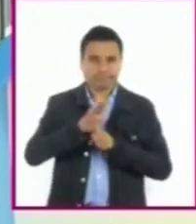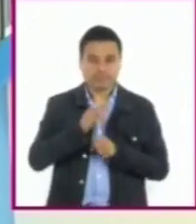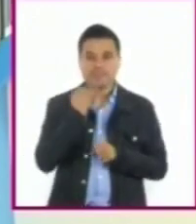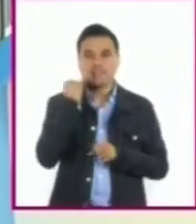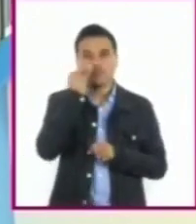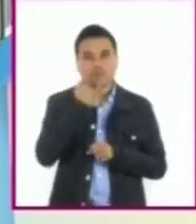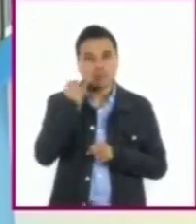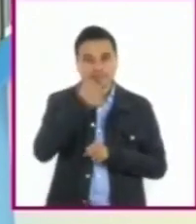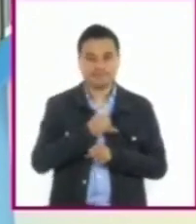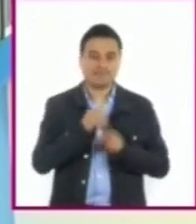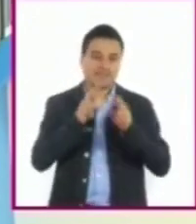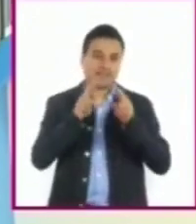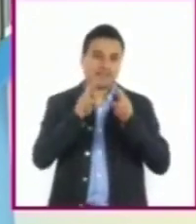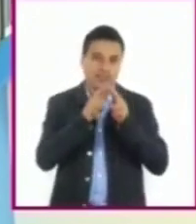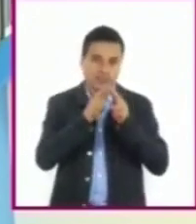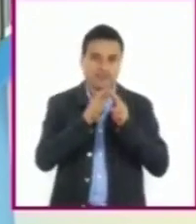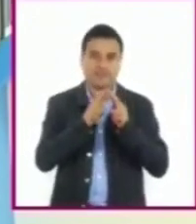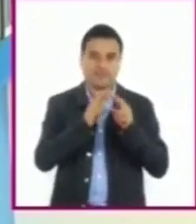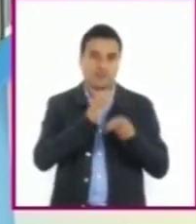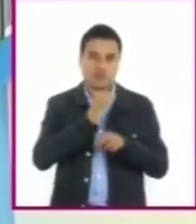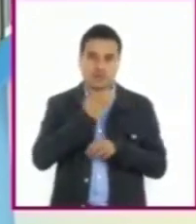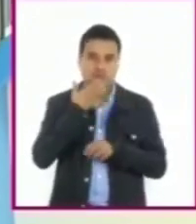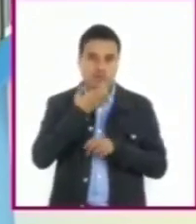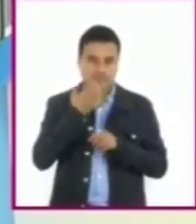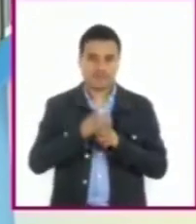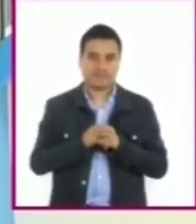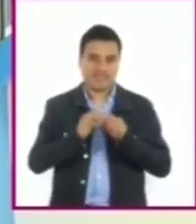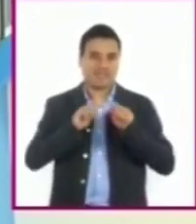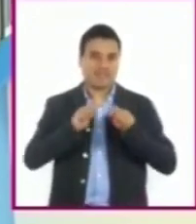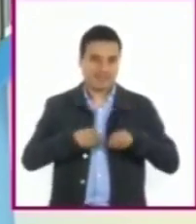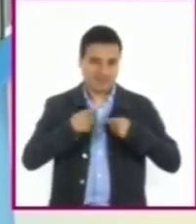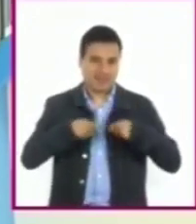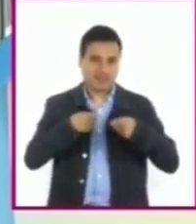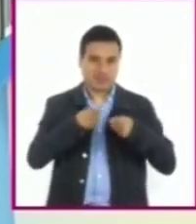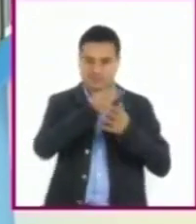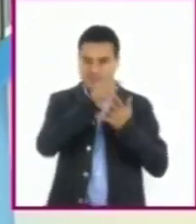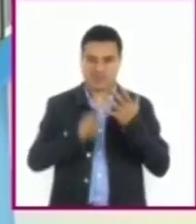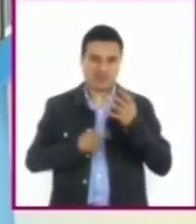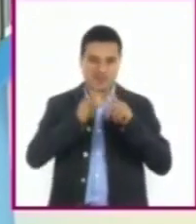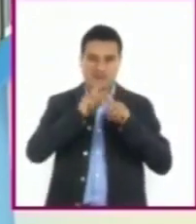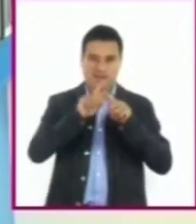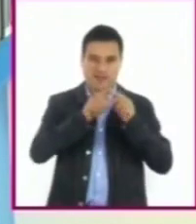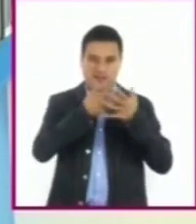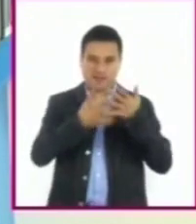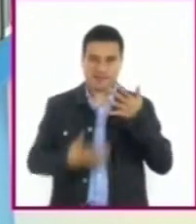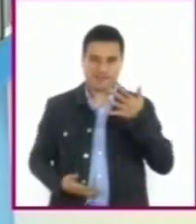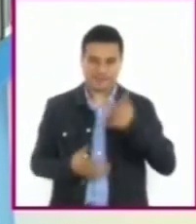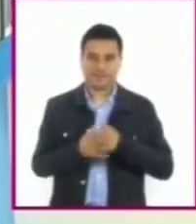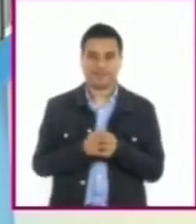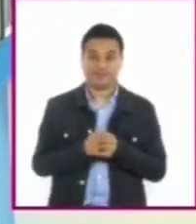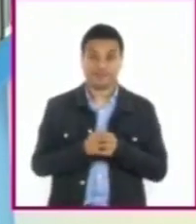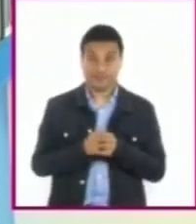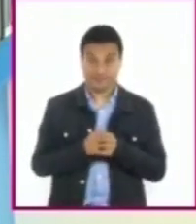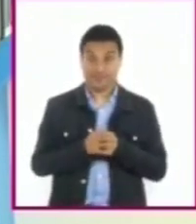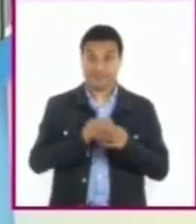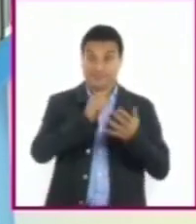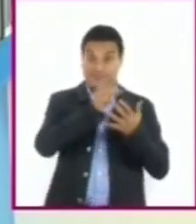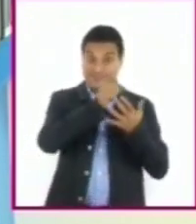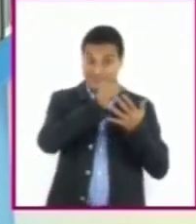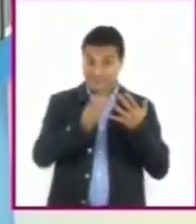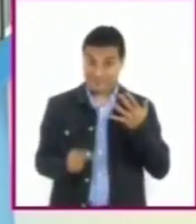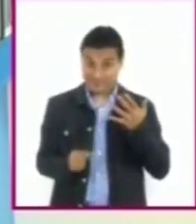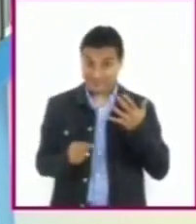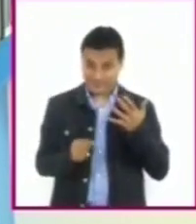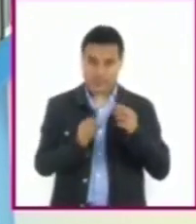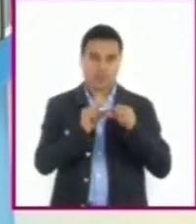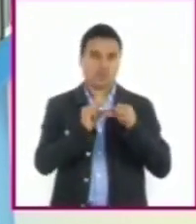lengua, la religión, las costumbres y tradiciones, entre otras. Dichas prácticas y expresiones se